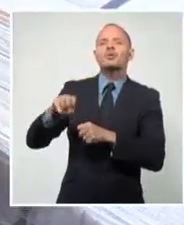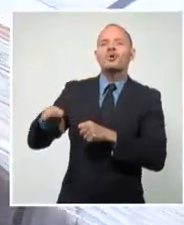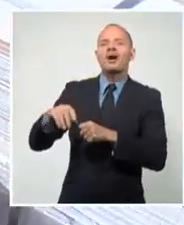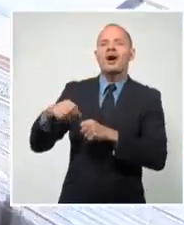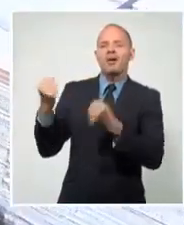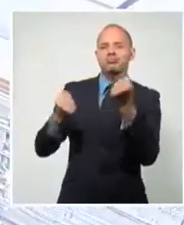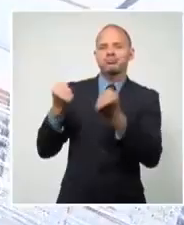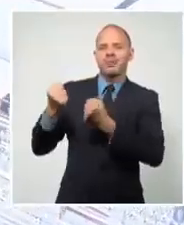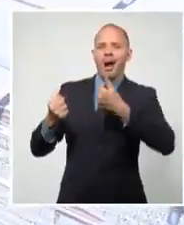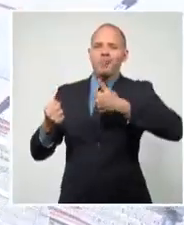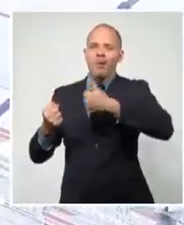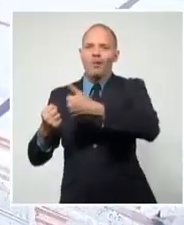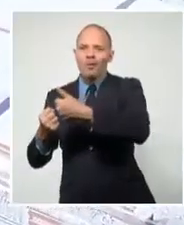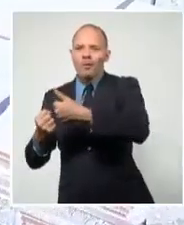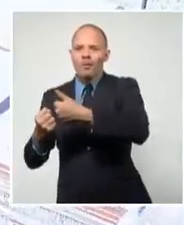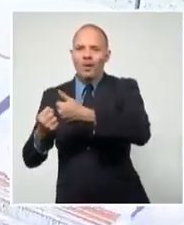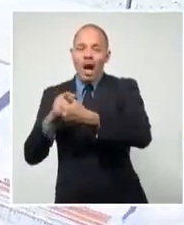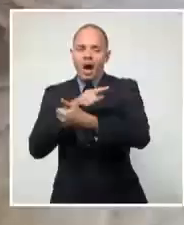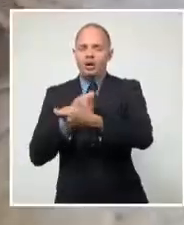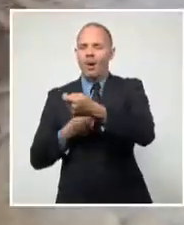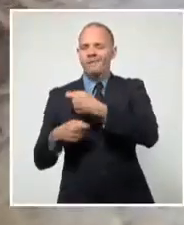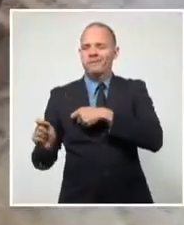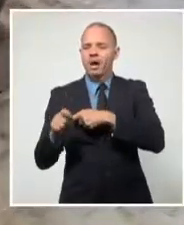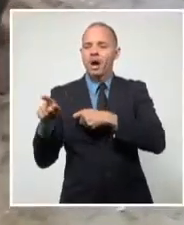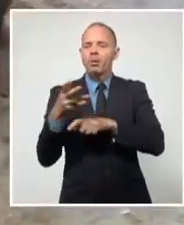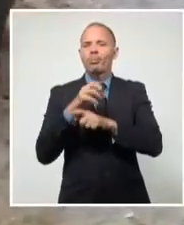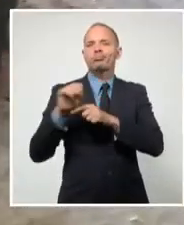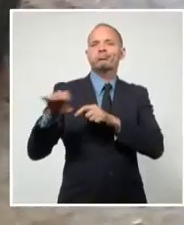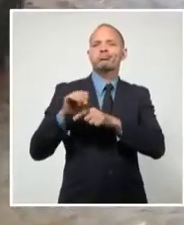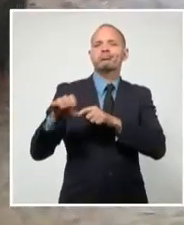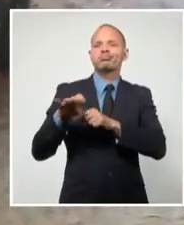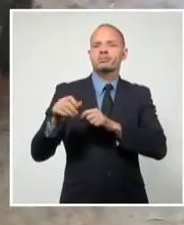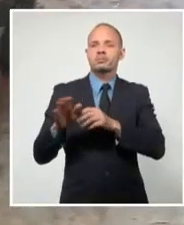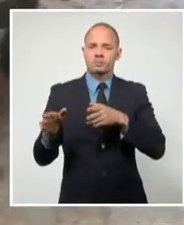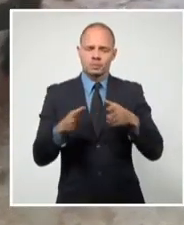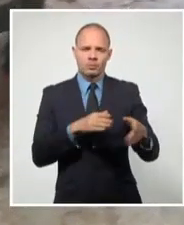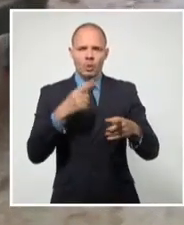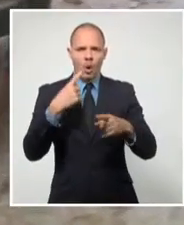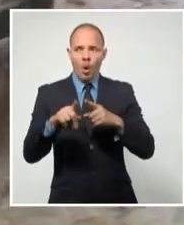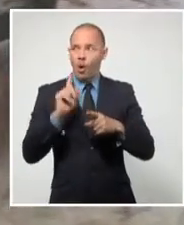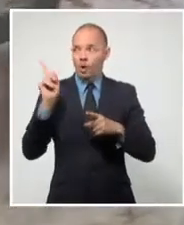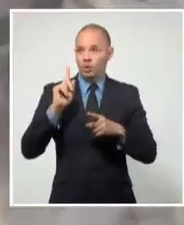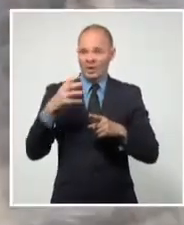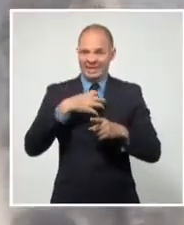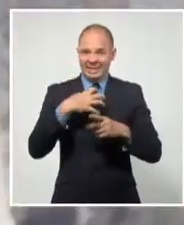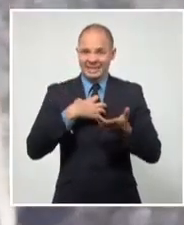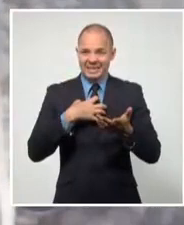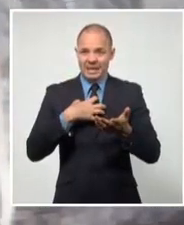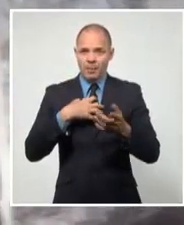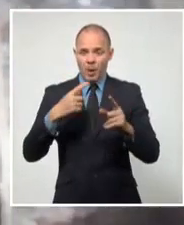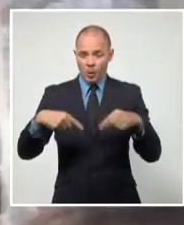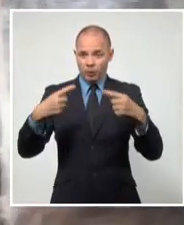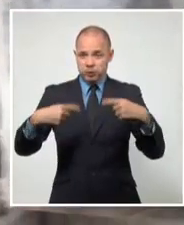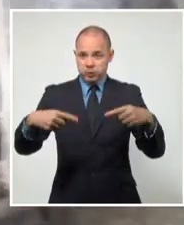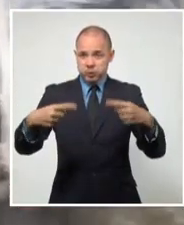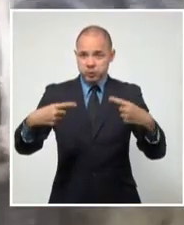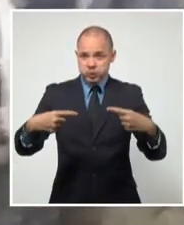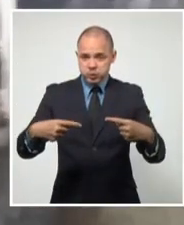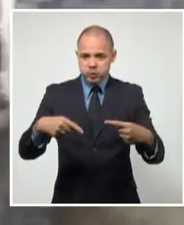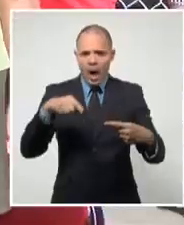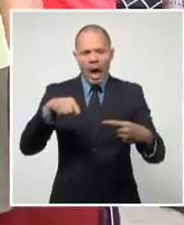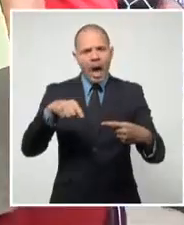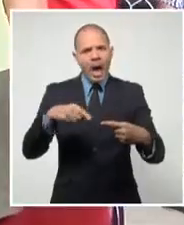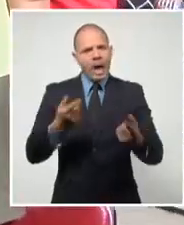existente en el local inclusive el empleo de una sierra que por sus características requiere la licencia de la dirección estatal